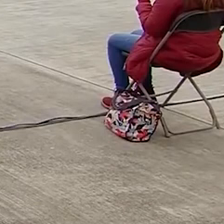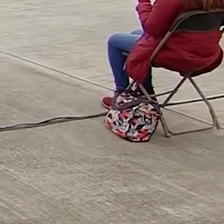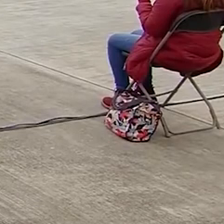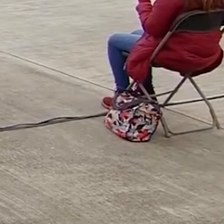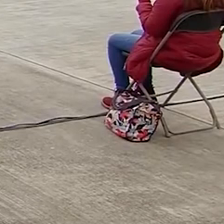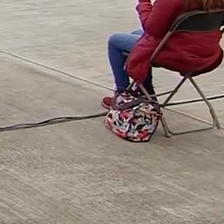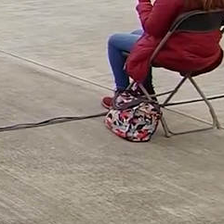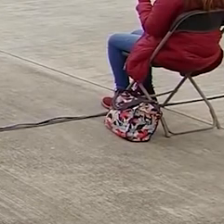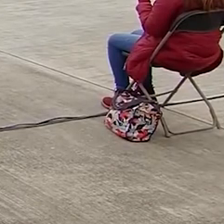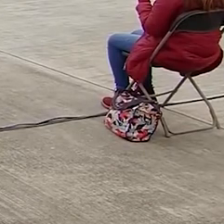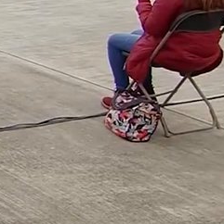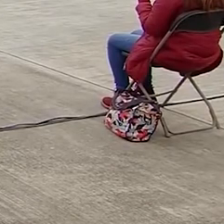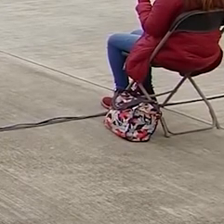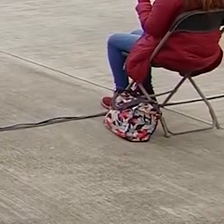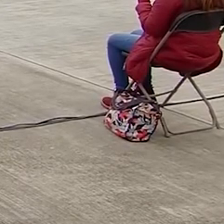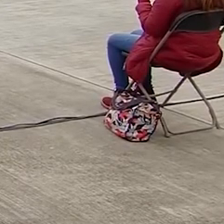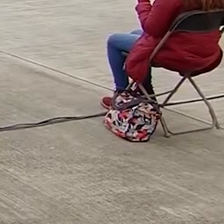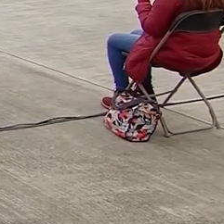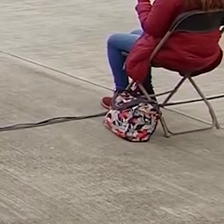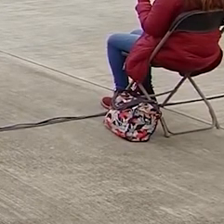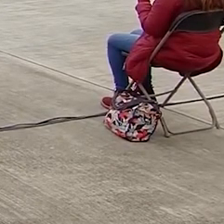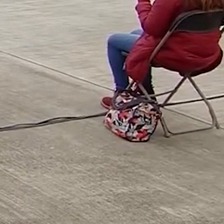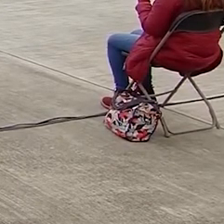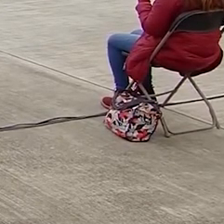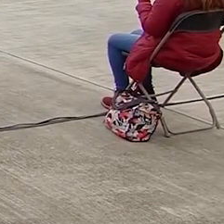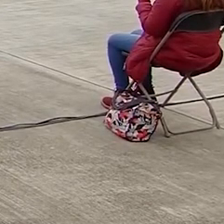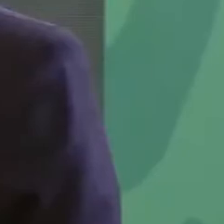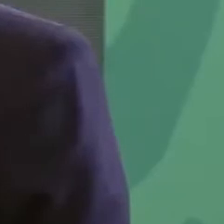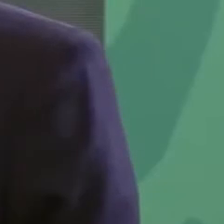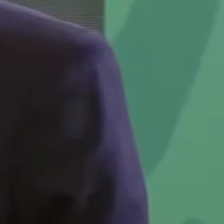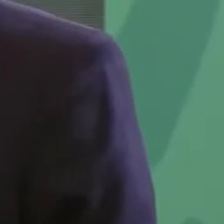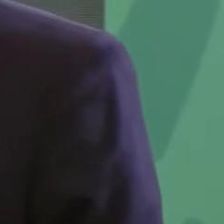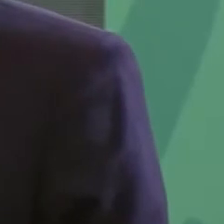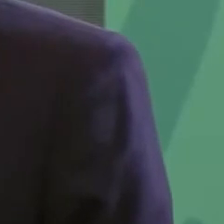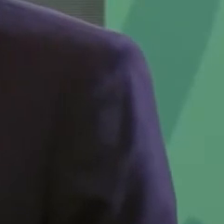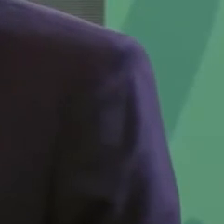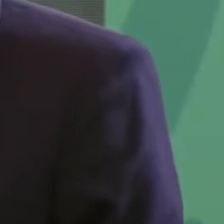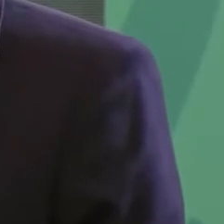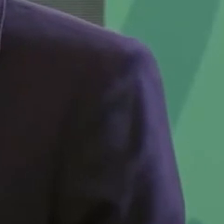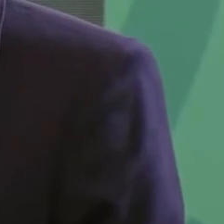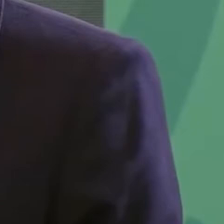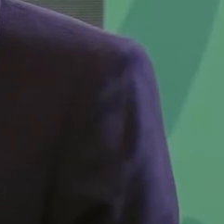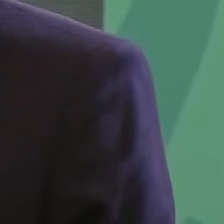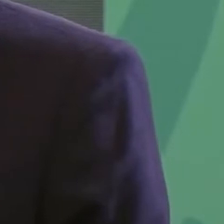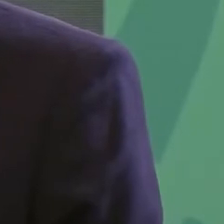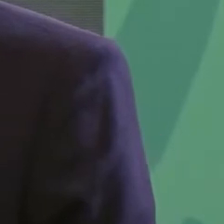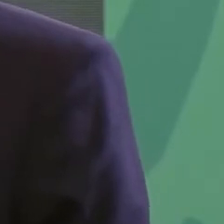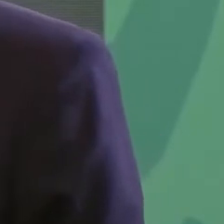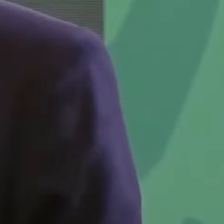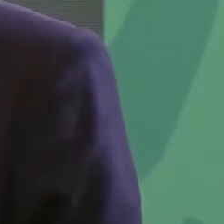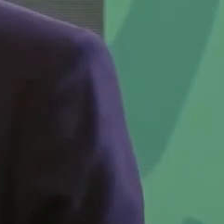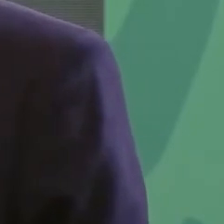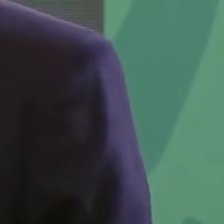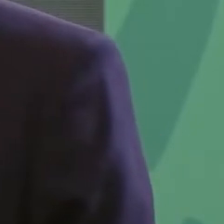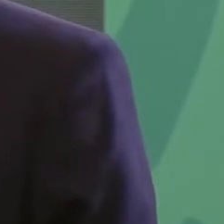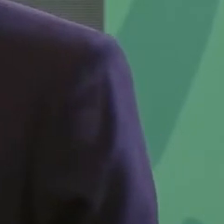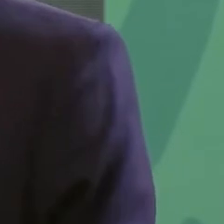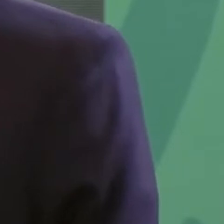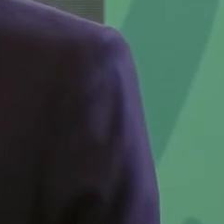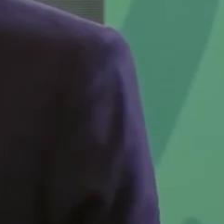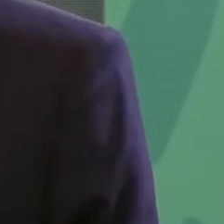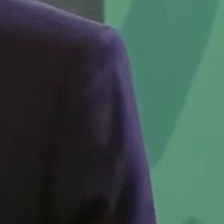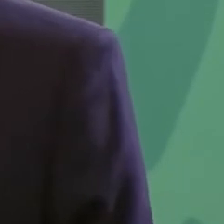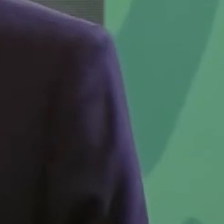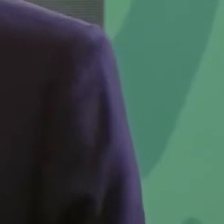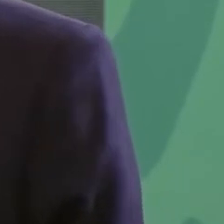con la Secretaría de Marina, porque le tenían más confianza a la Secretaría de Marina que al Ejército. Yo